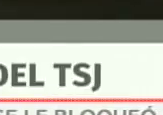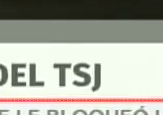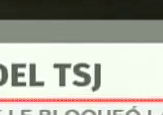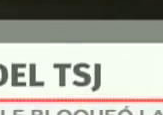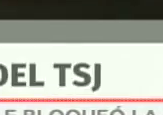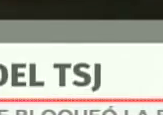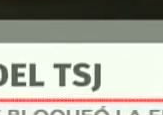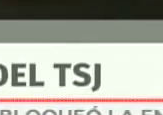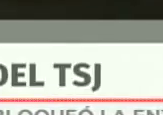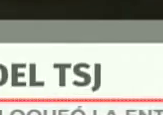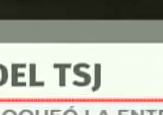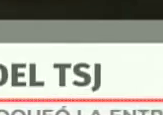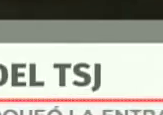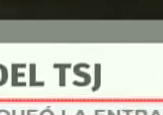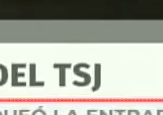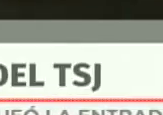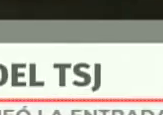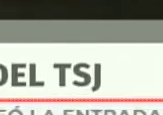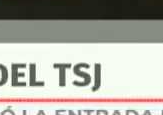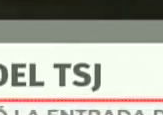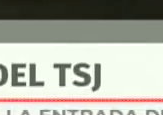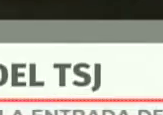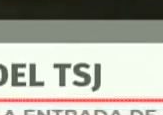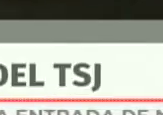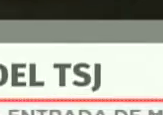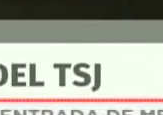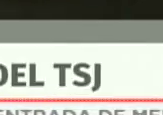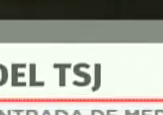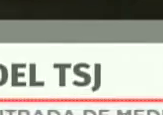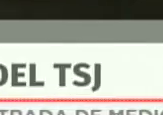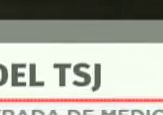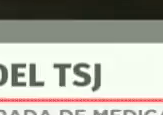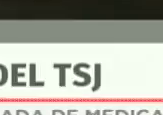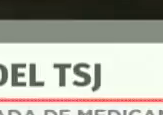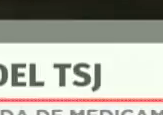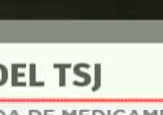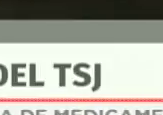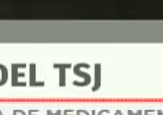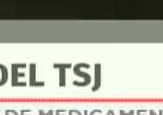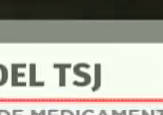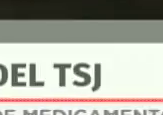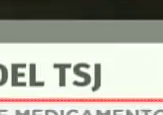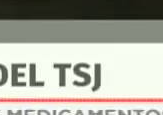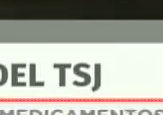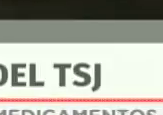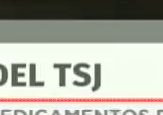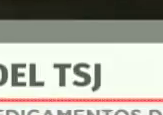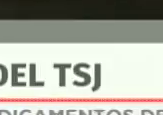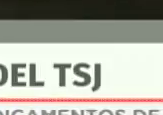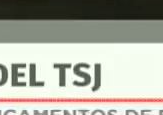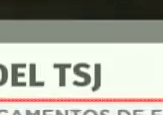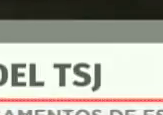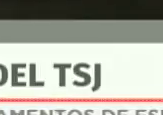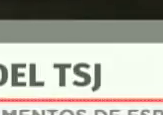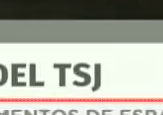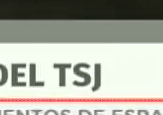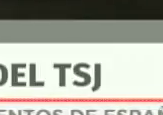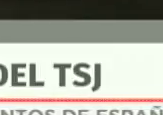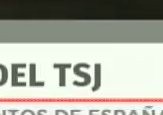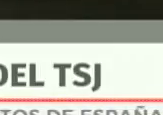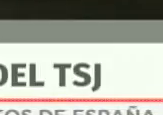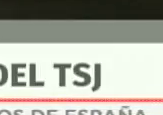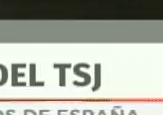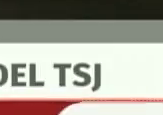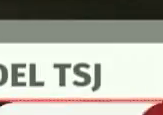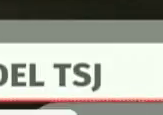5 de febrero de 2019, dictado por la Asamblea Nacional en desacato, por colidir con la Constitución de la República